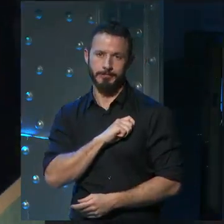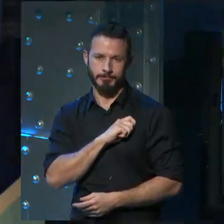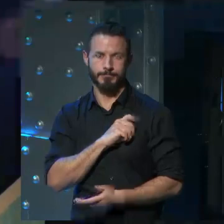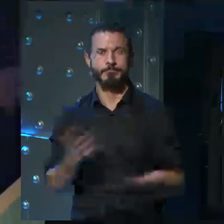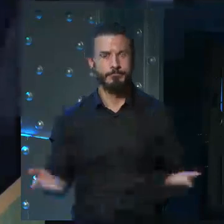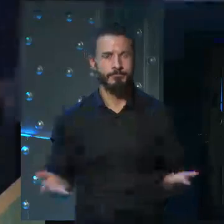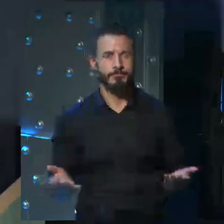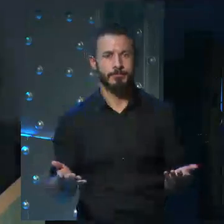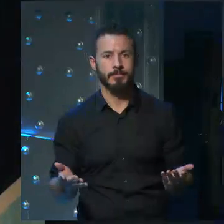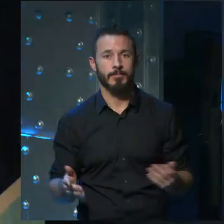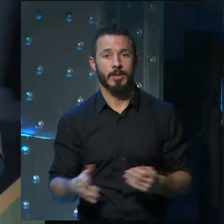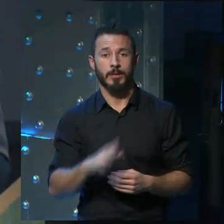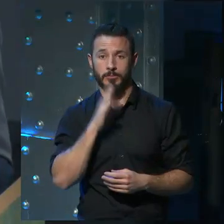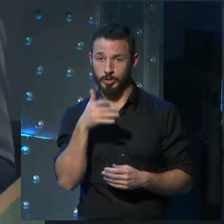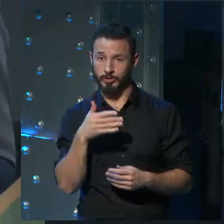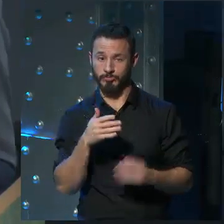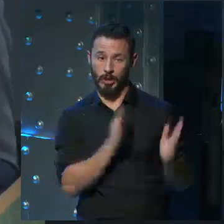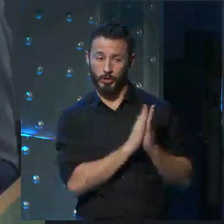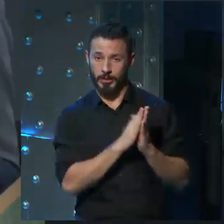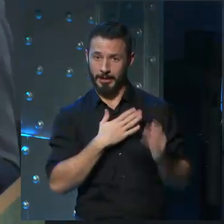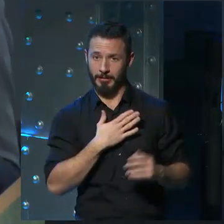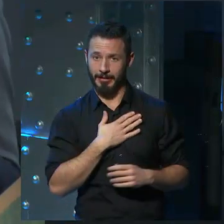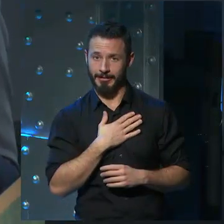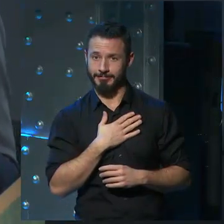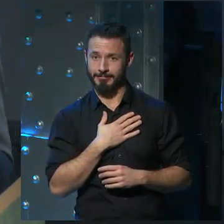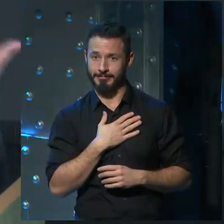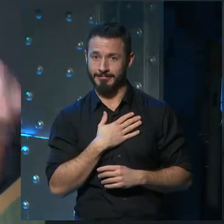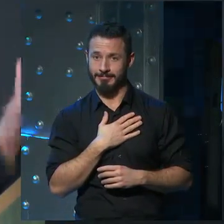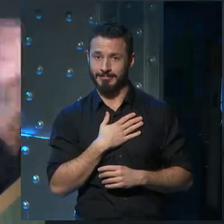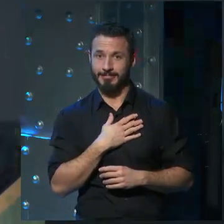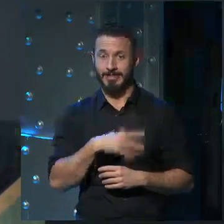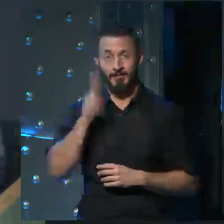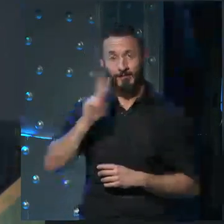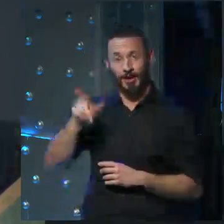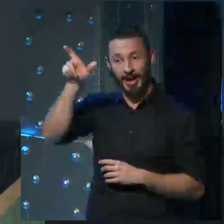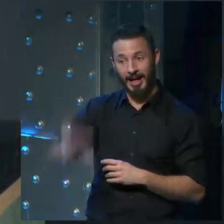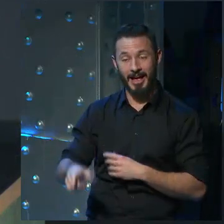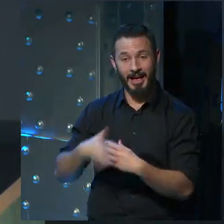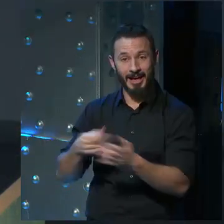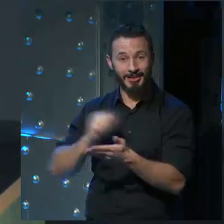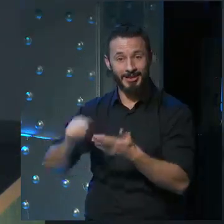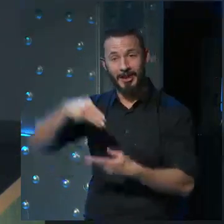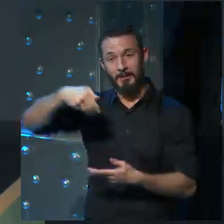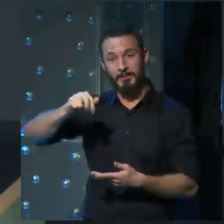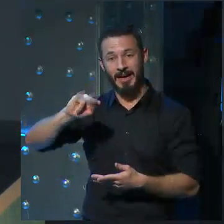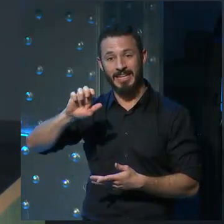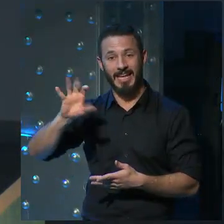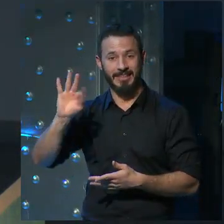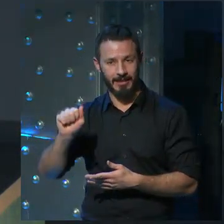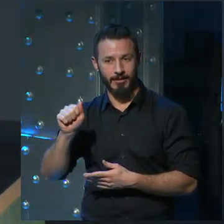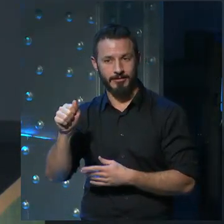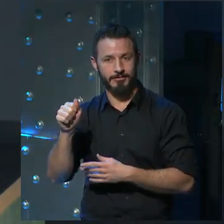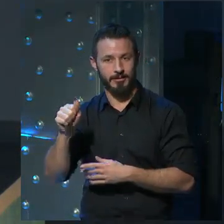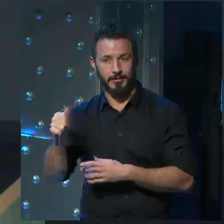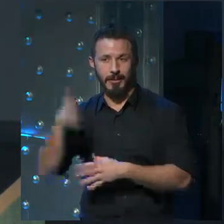sentido, una compañera mía vio a Marieta dando una charla en un evento